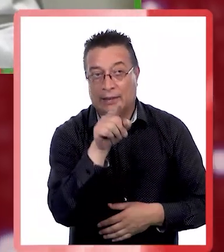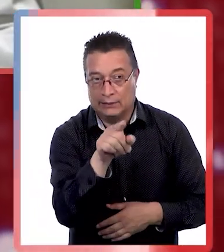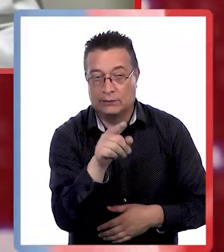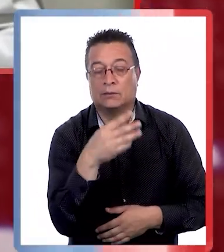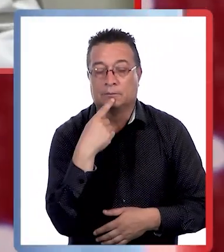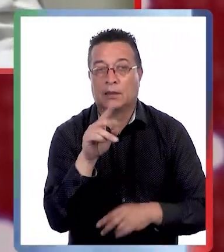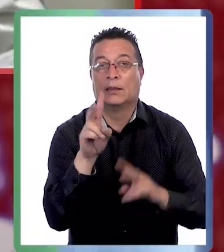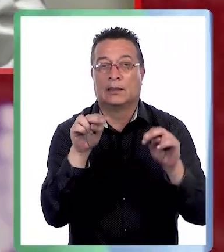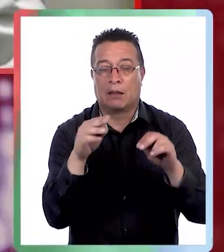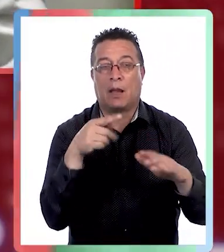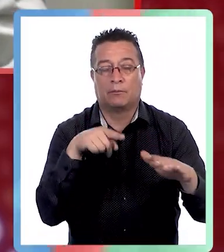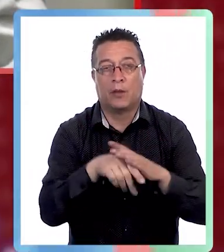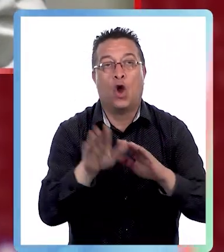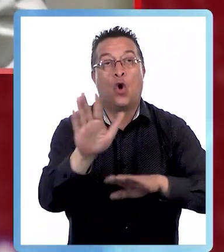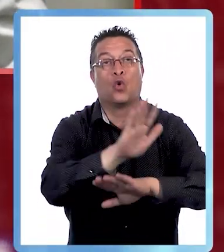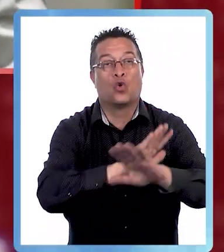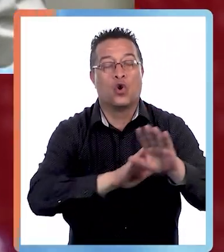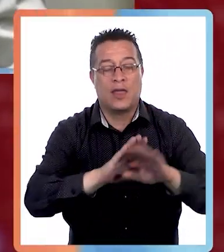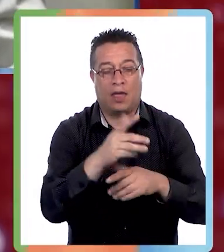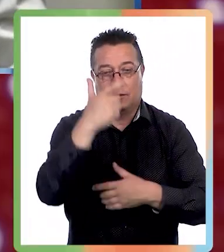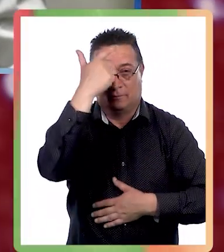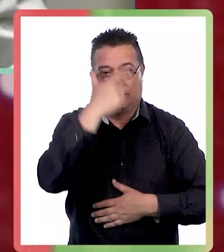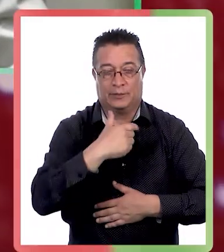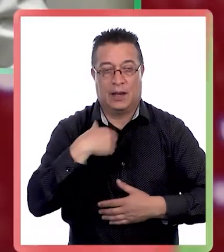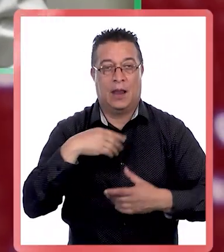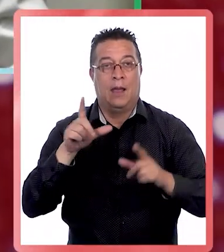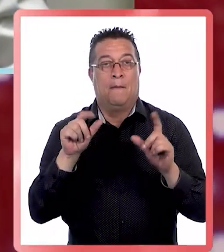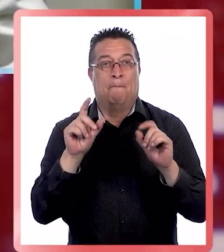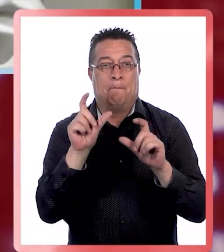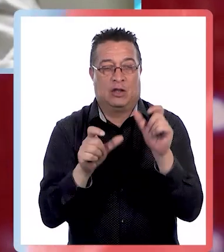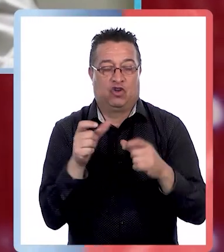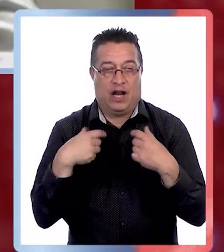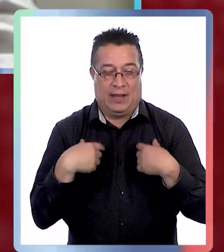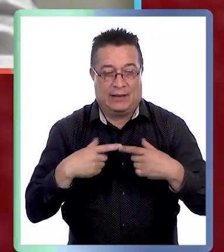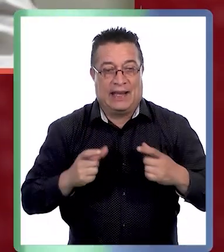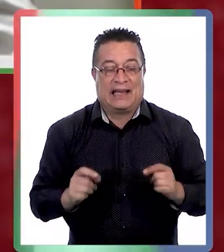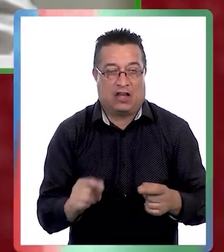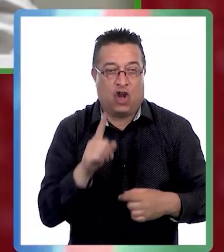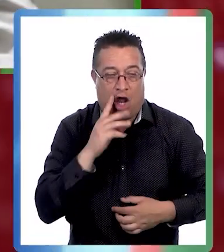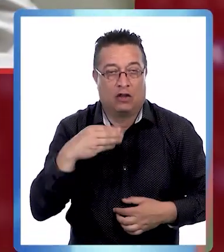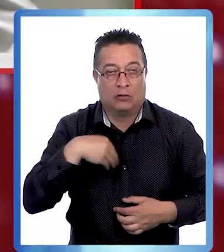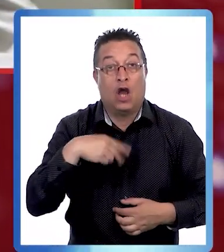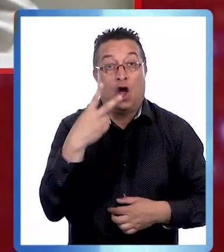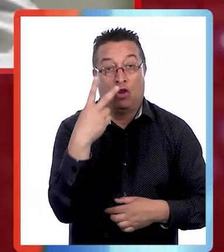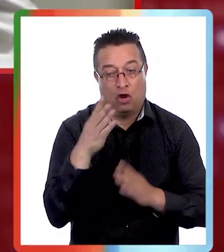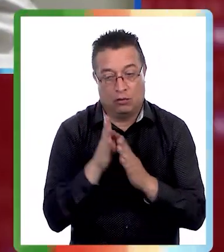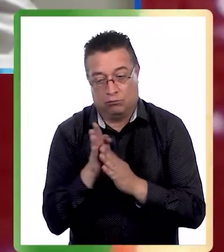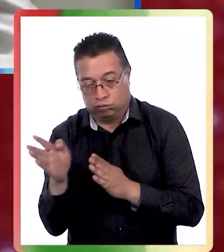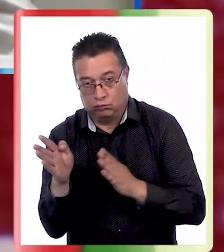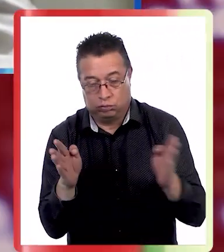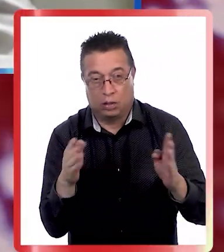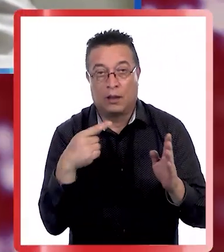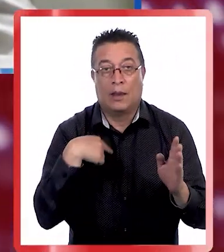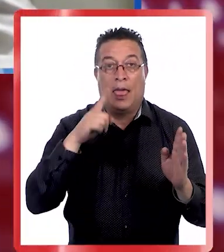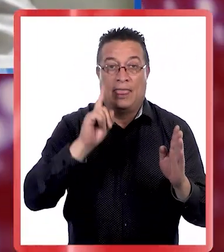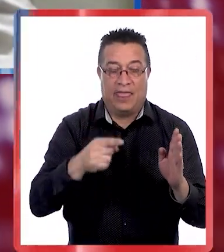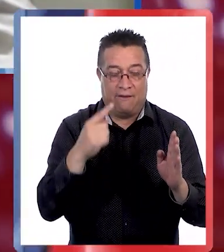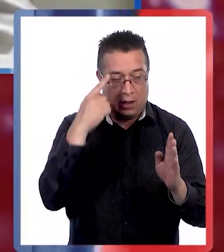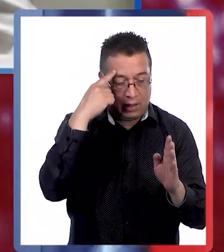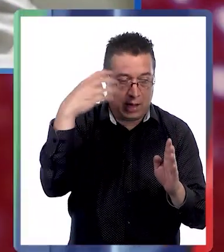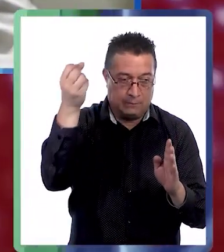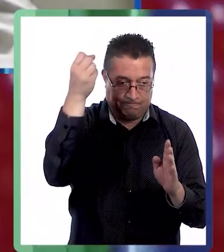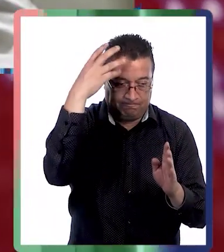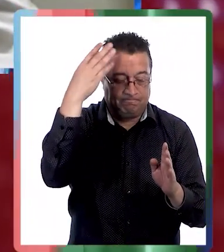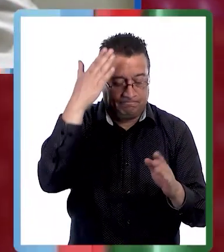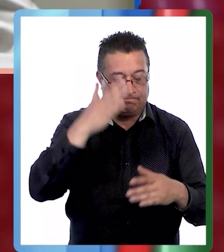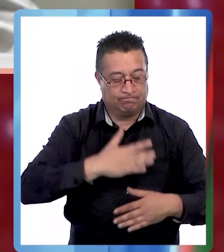al tema de los cuidados paliativos porque hay dos focos, ¿no? Asumo que están las personas que tienen que aprender a convivir con la